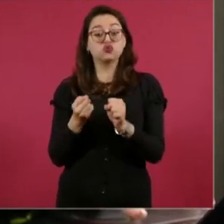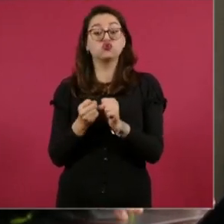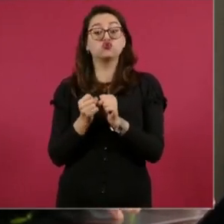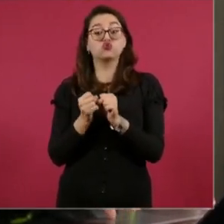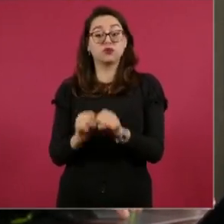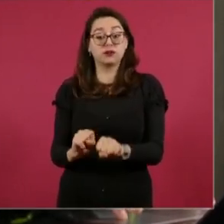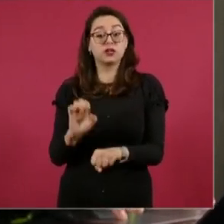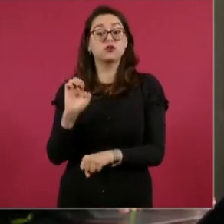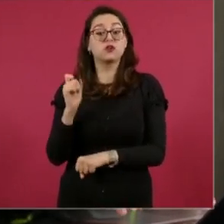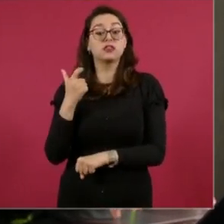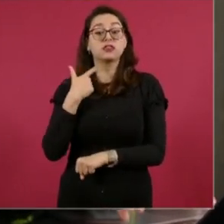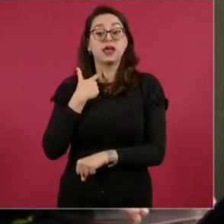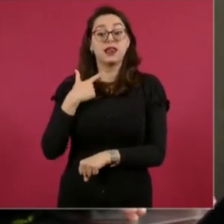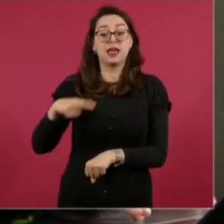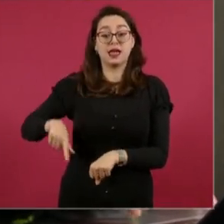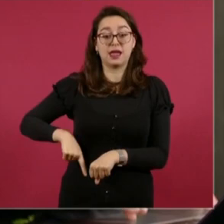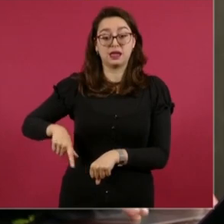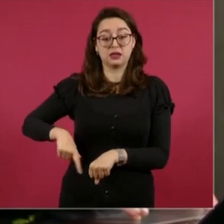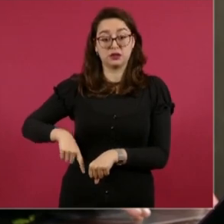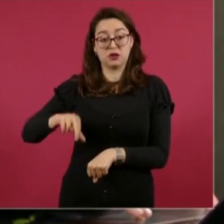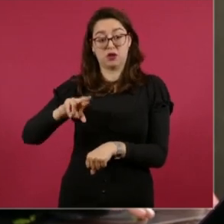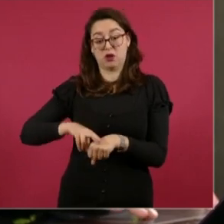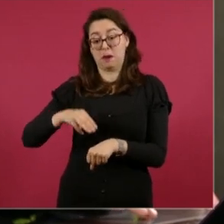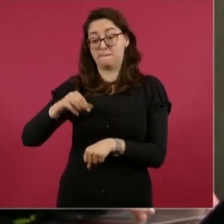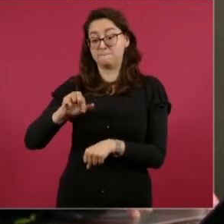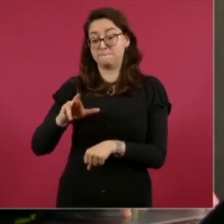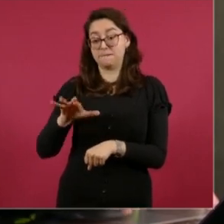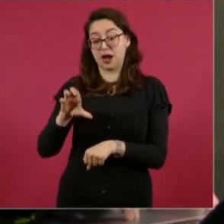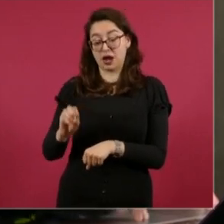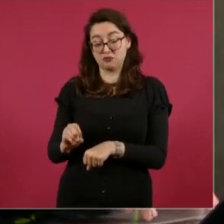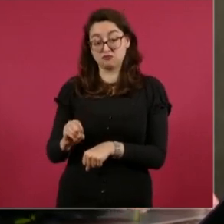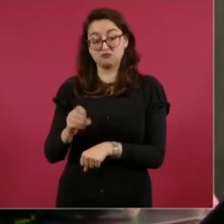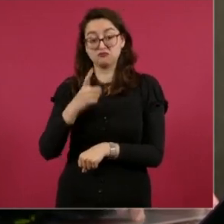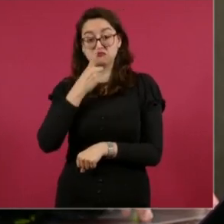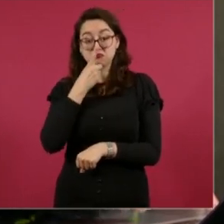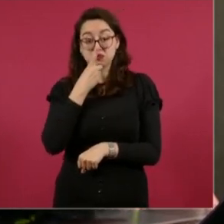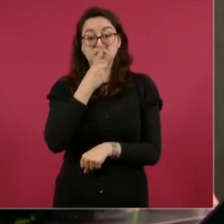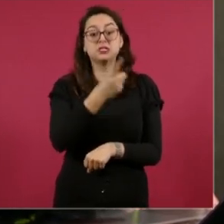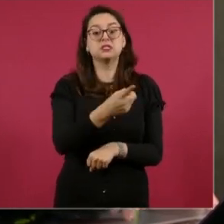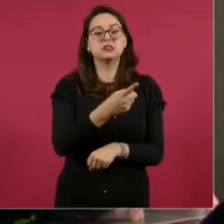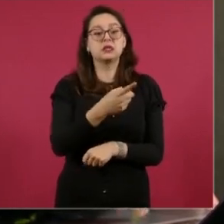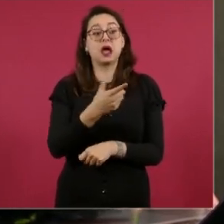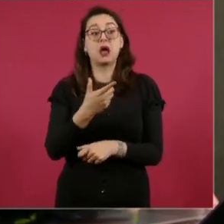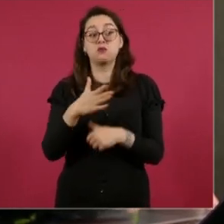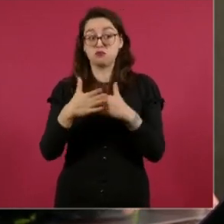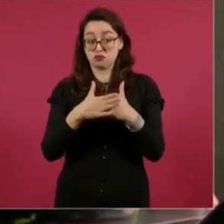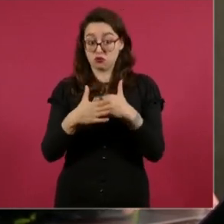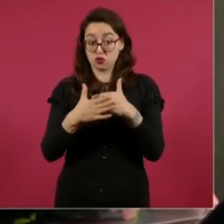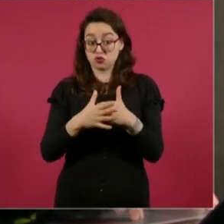del exgobernador Mario Villanueva, les ha pedido un moche de